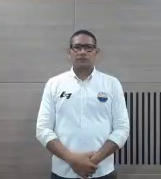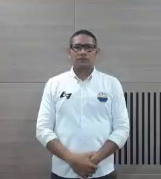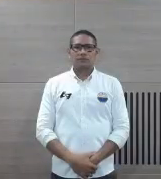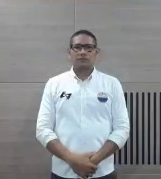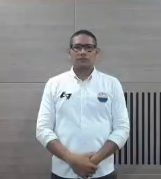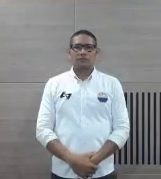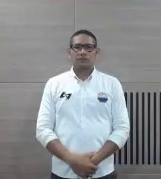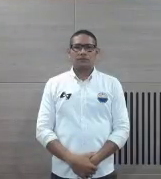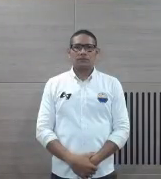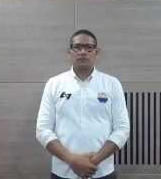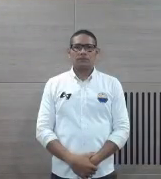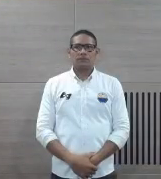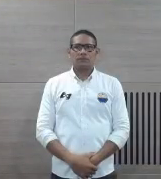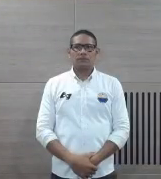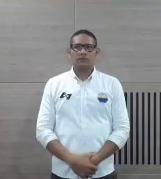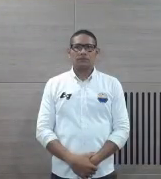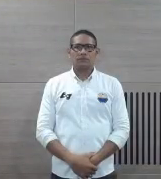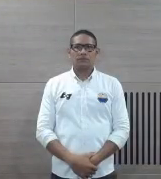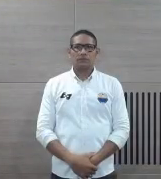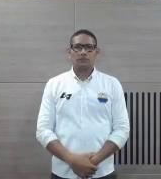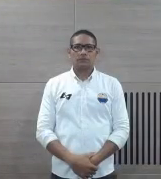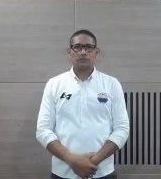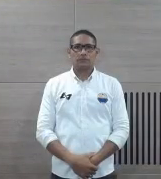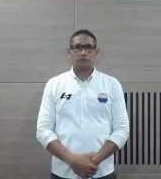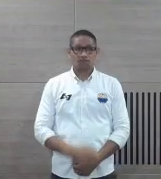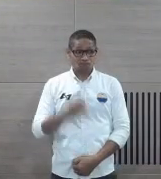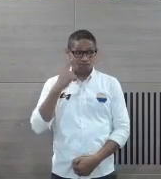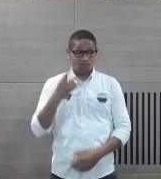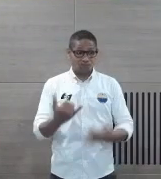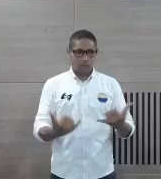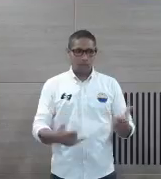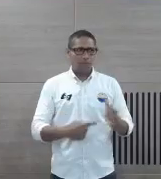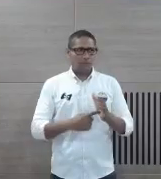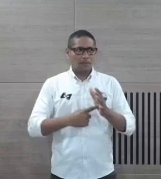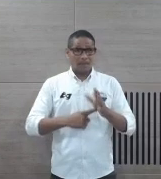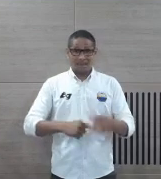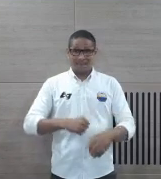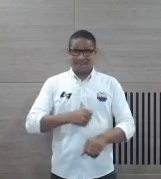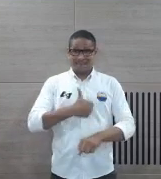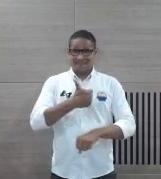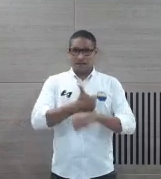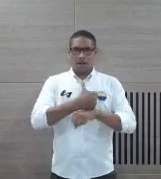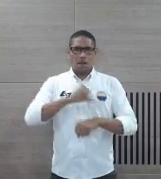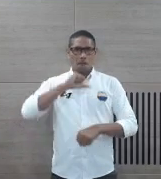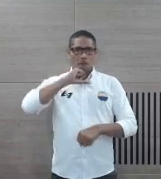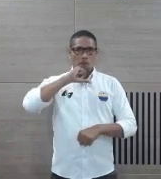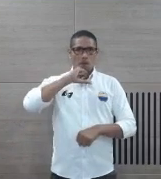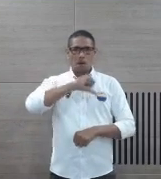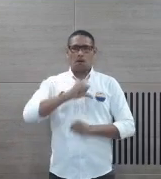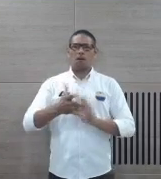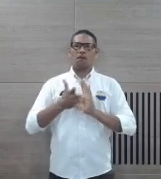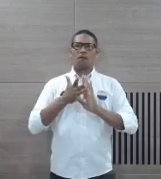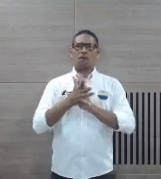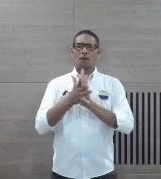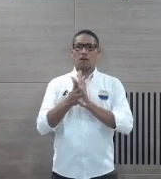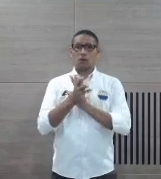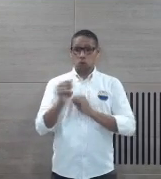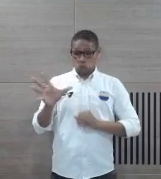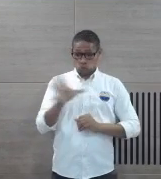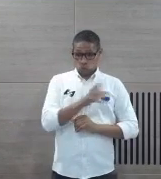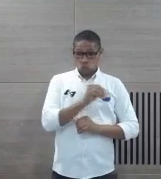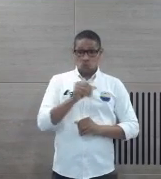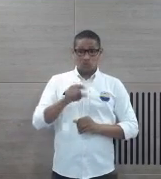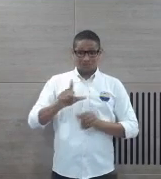Toma de juramento a cargo del doctor Pablo Vera Salazar, rector. Solicito a todos los graduandos ponerse de pie y encender